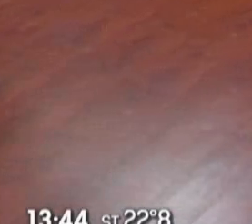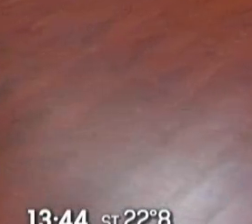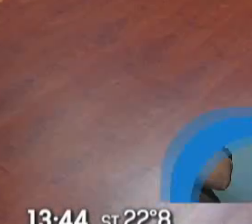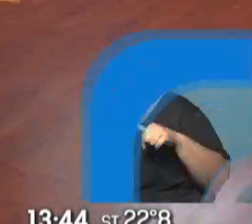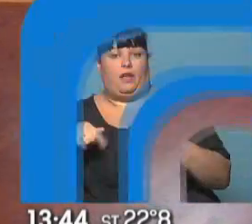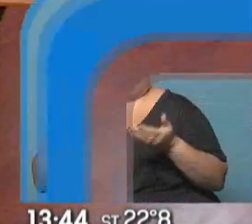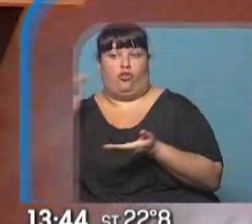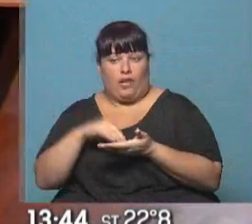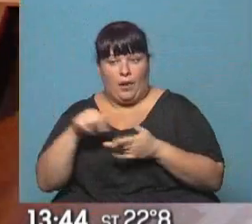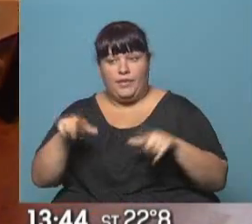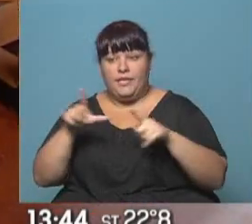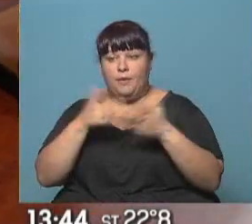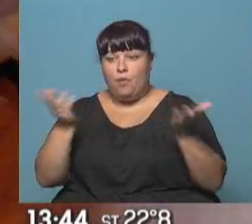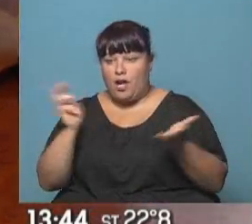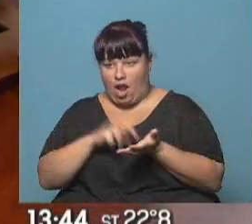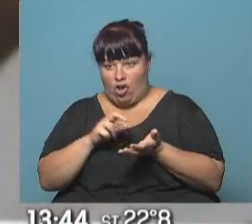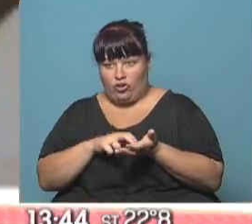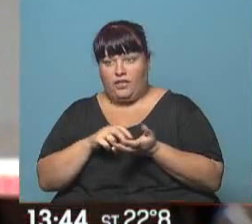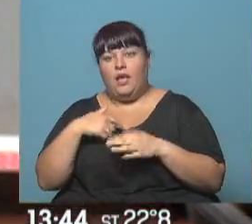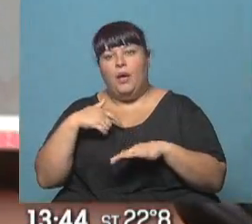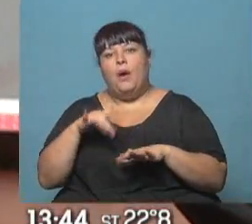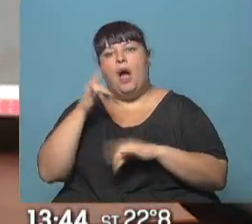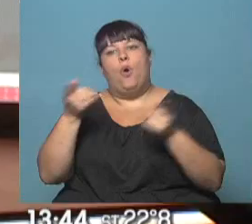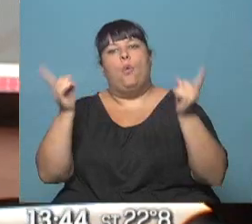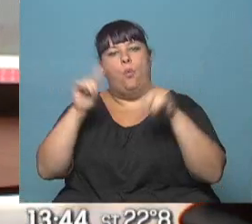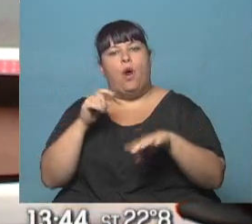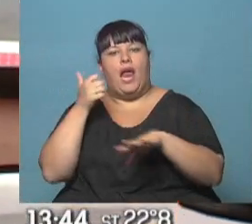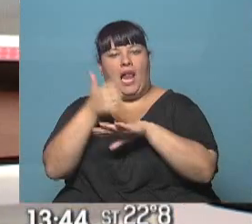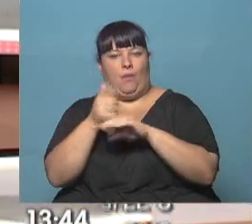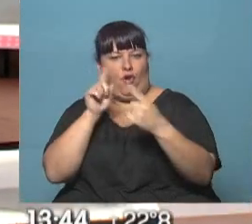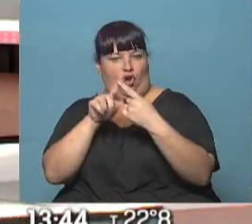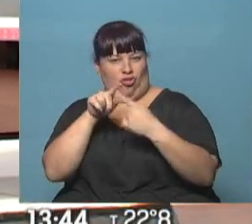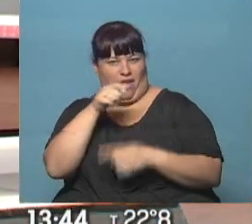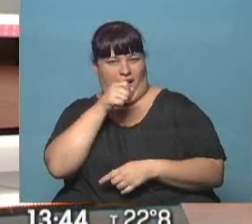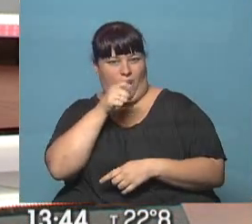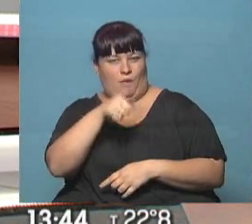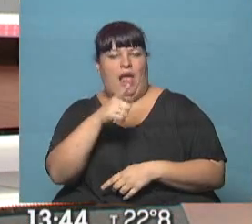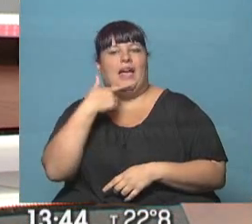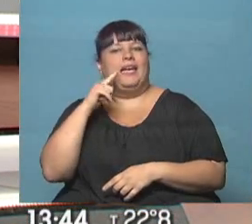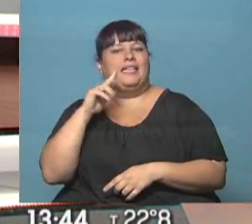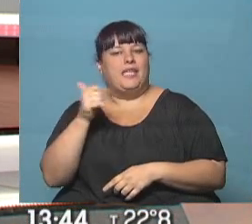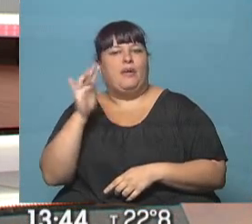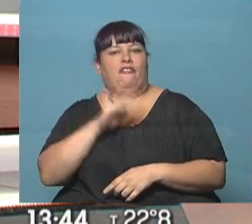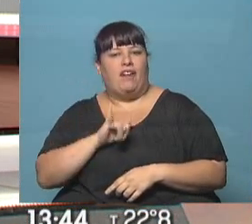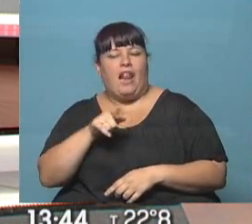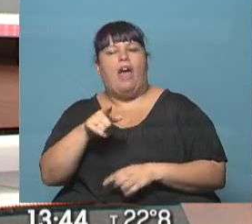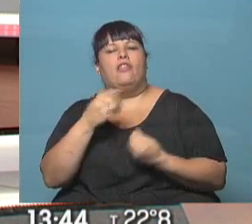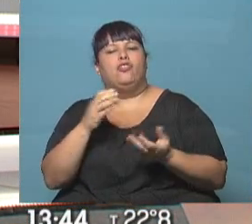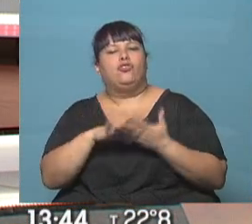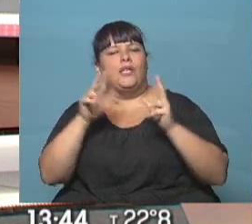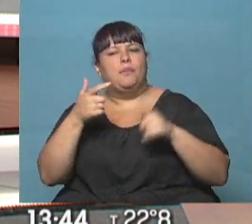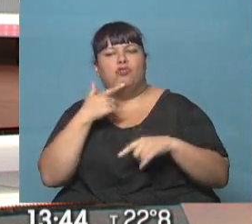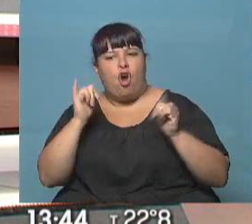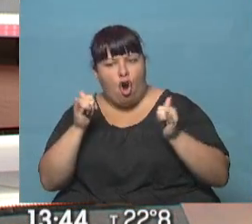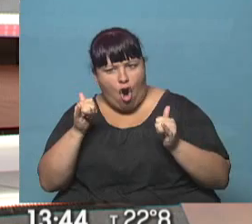Aquí estamos nuevamente en Televisión Pública Noticias. Vamos a establecer nuevamente contacto con Silvia Fernández. El tema tiene que ver con este